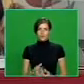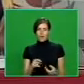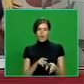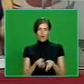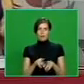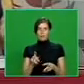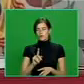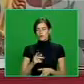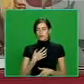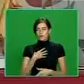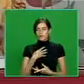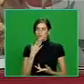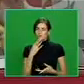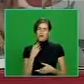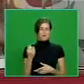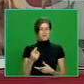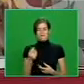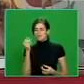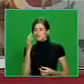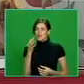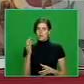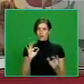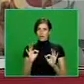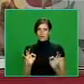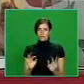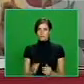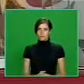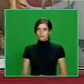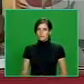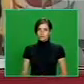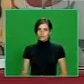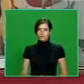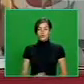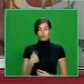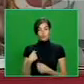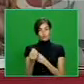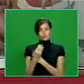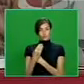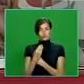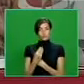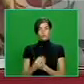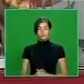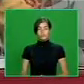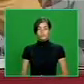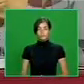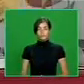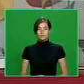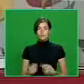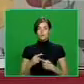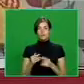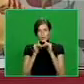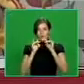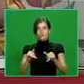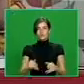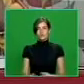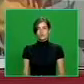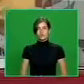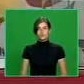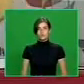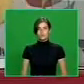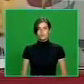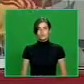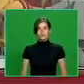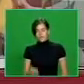me quejo De nada ni de nadie me cuido pero los de denuncio los